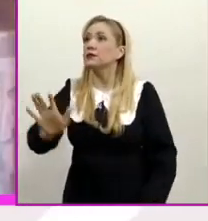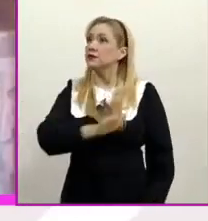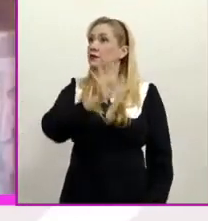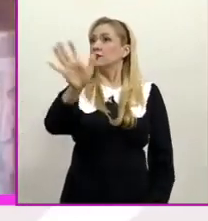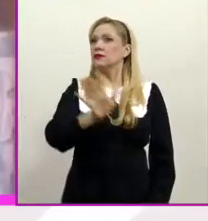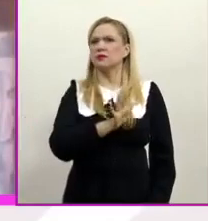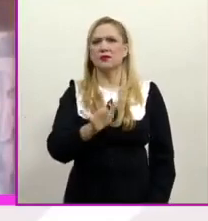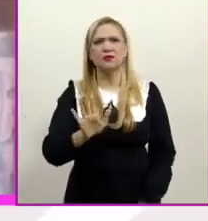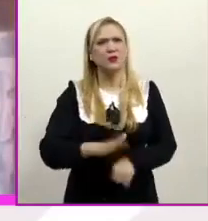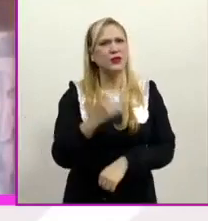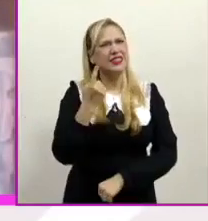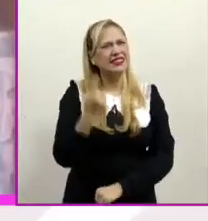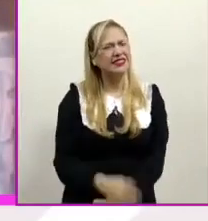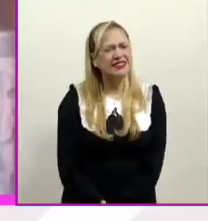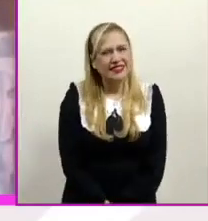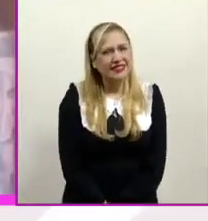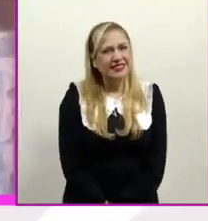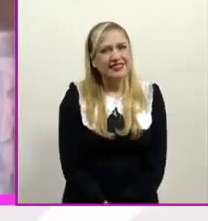personas blancas?